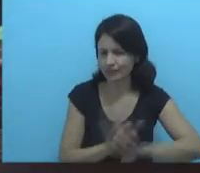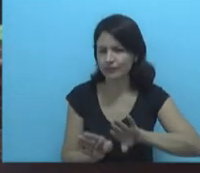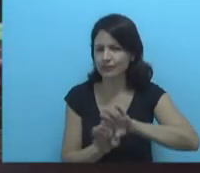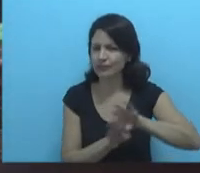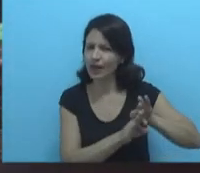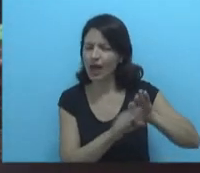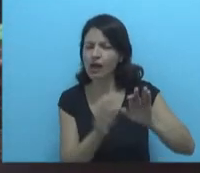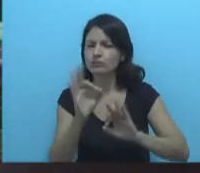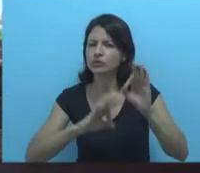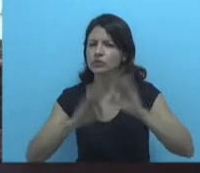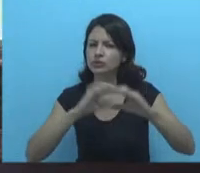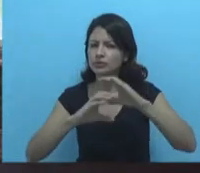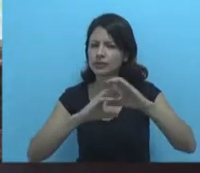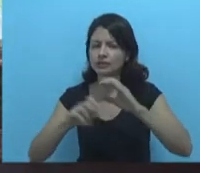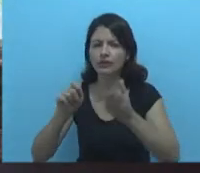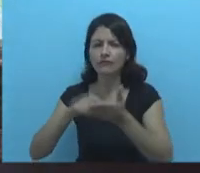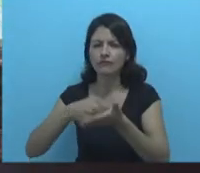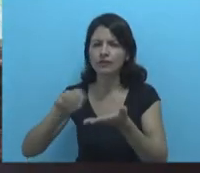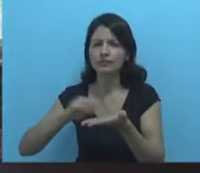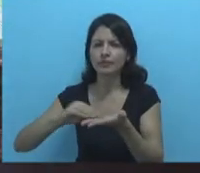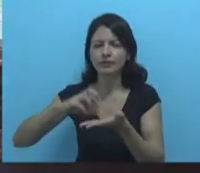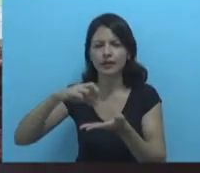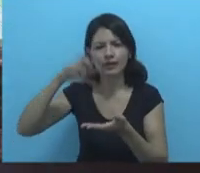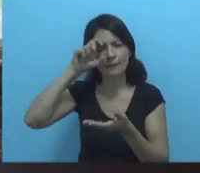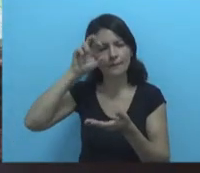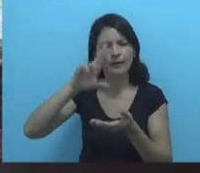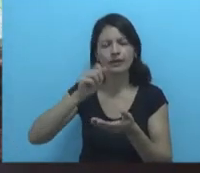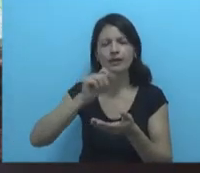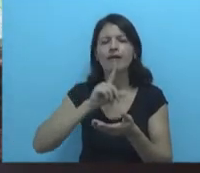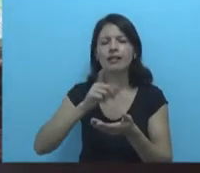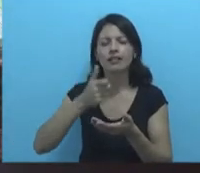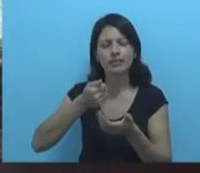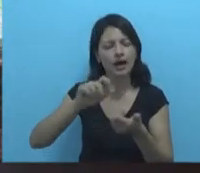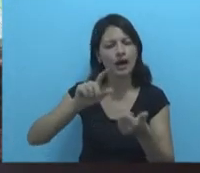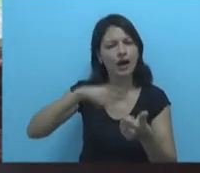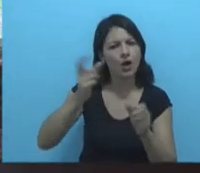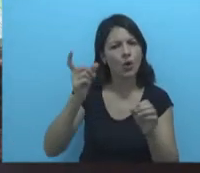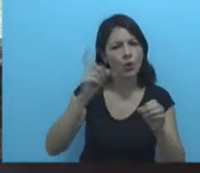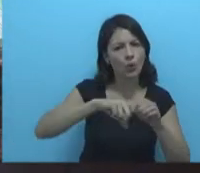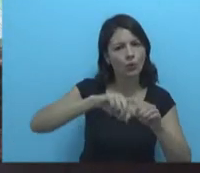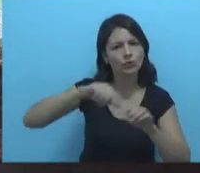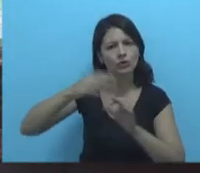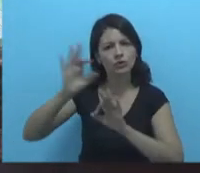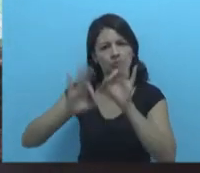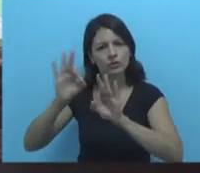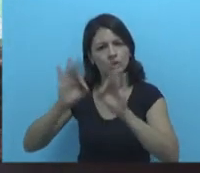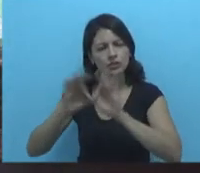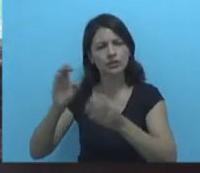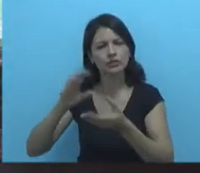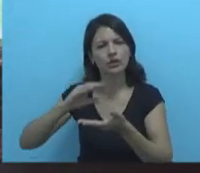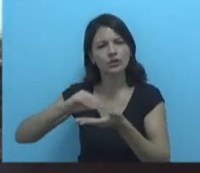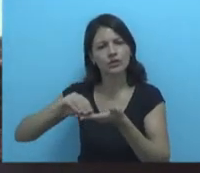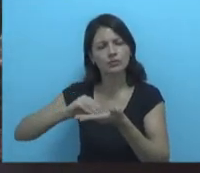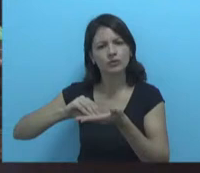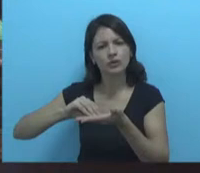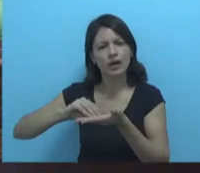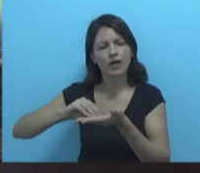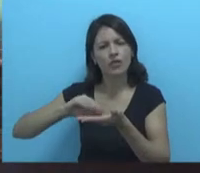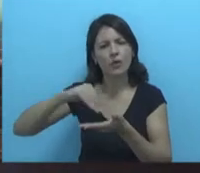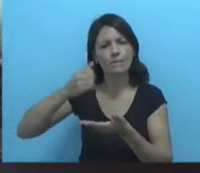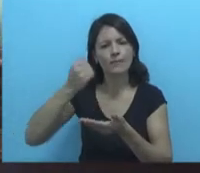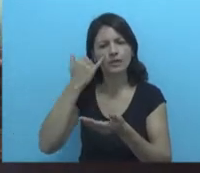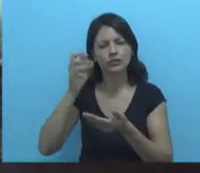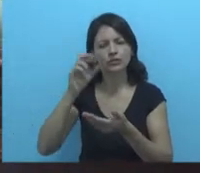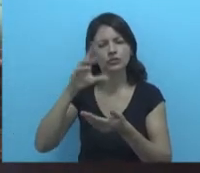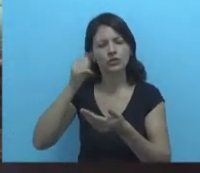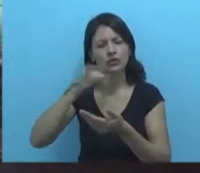43.441 de la diputada Peralta, que lleva adjunto el proyecto de comunicación 43.398 del diputado Mayoraz, por